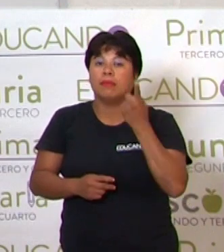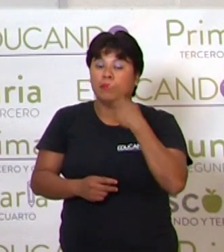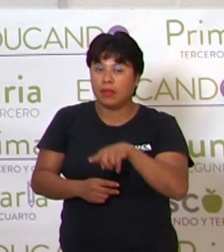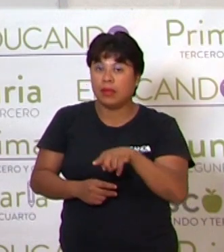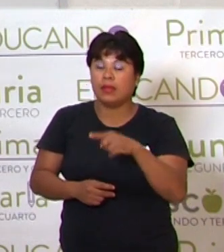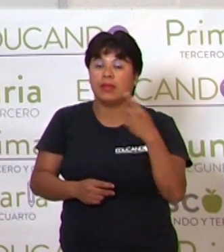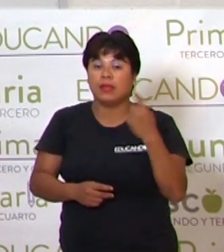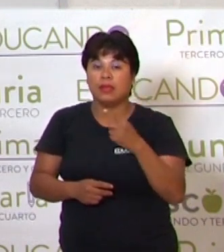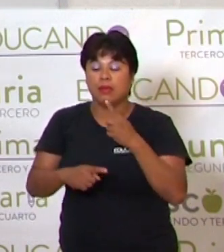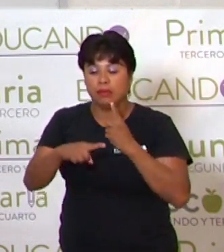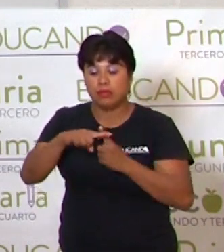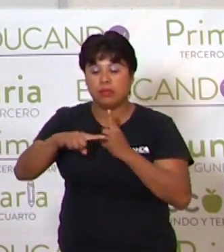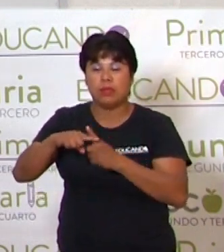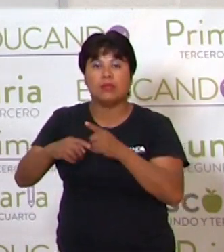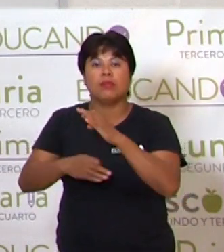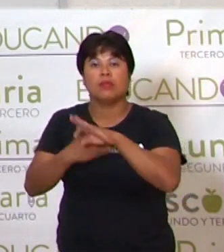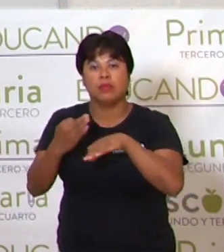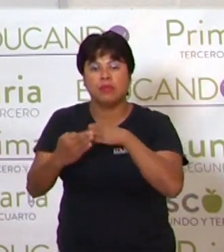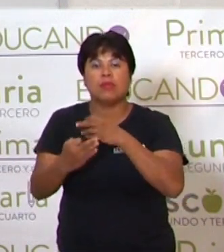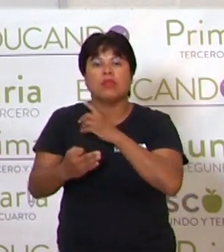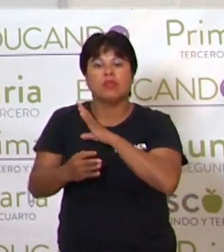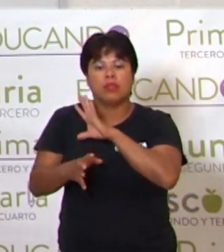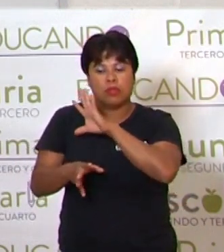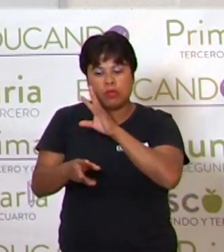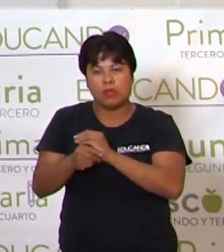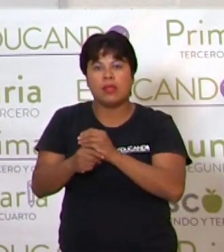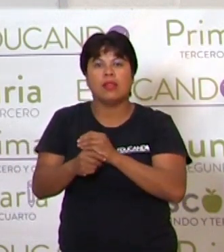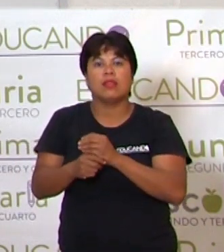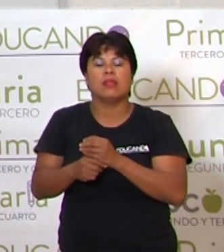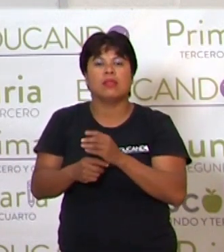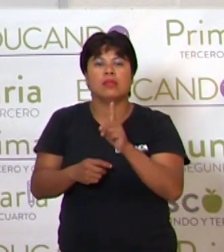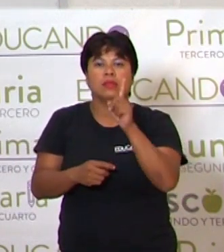que sumando todo nos dé un total de